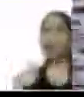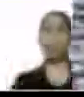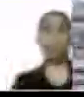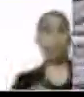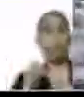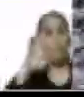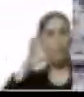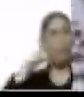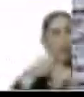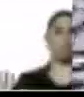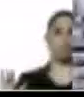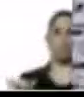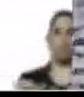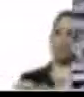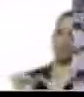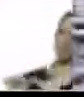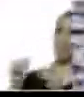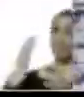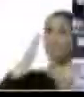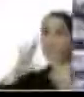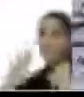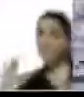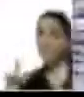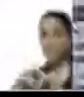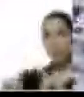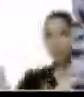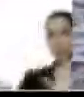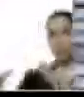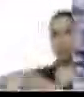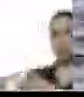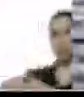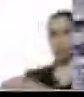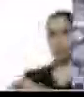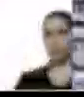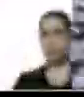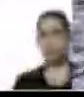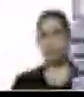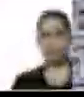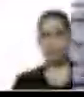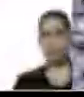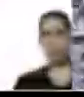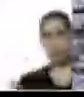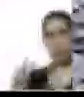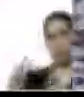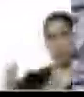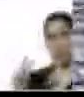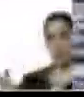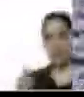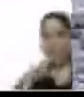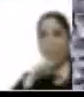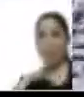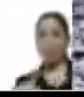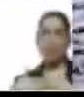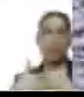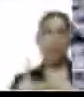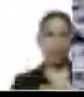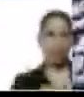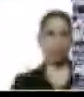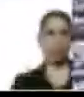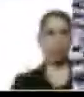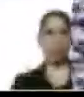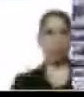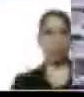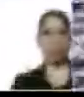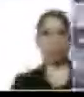biológica, claro. Un arma biológica, sí. Haga usted. Y han visto que también demandaron al Banco de Inglaterra, Nicolás Maduro, por retener